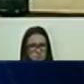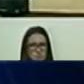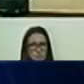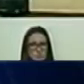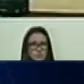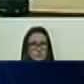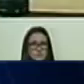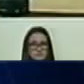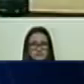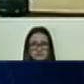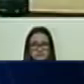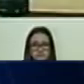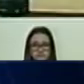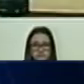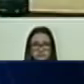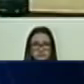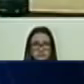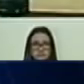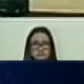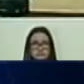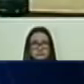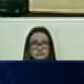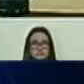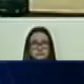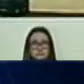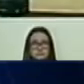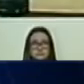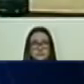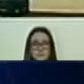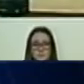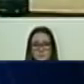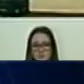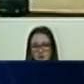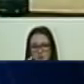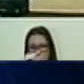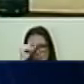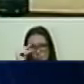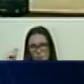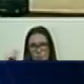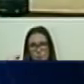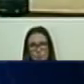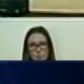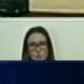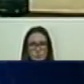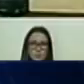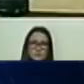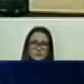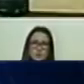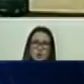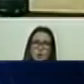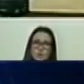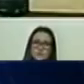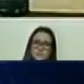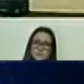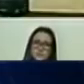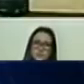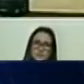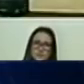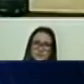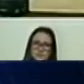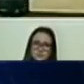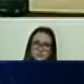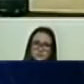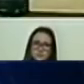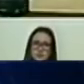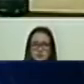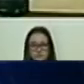algún tipo de medidas extras, como las que está pidiendo Julio Borges y la derecha venezolana contra el petróleo venezolano, ya